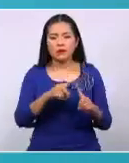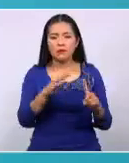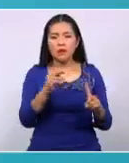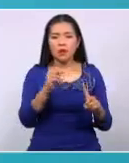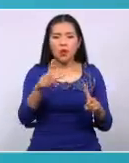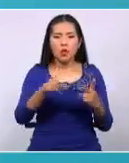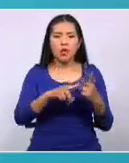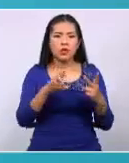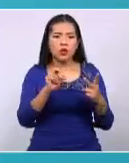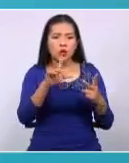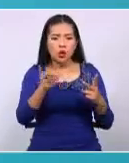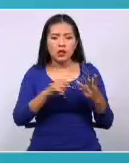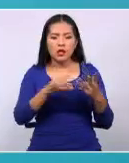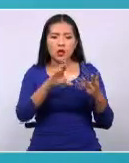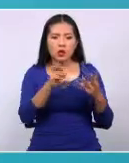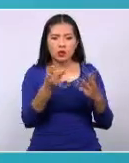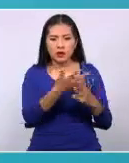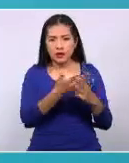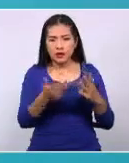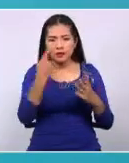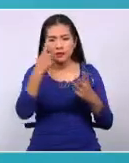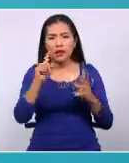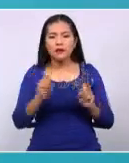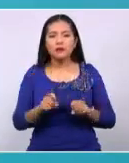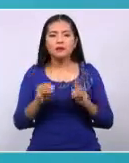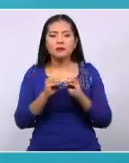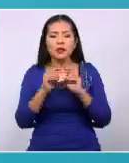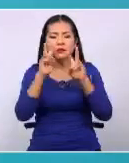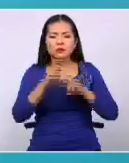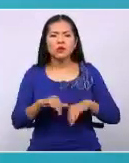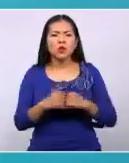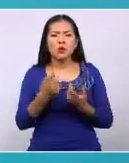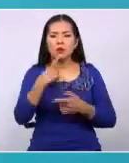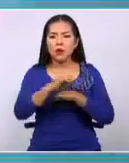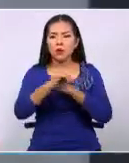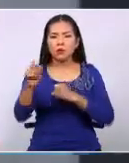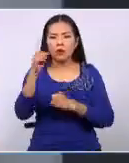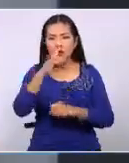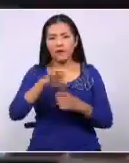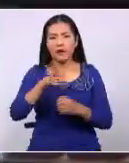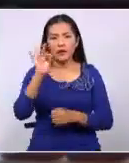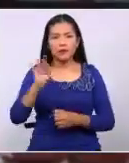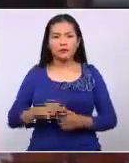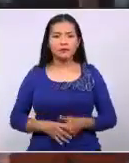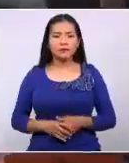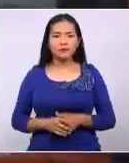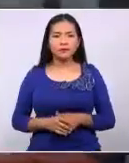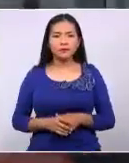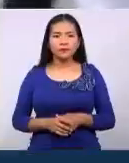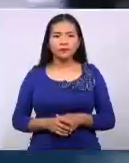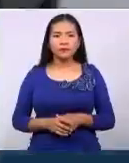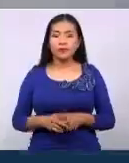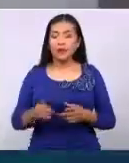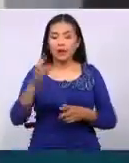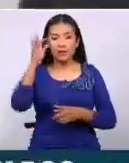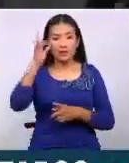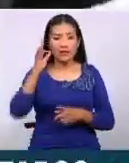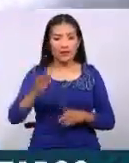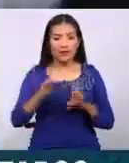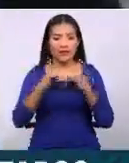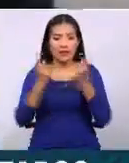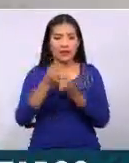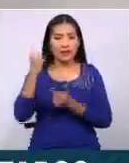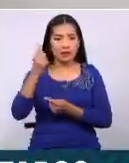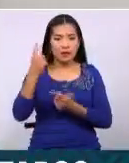el roly aguilera y recostada dentro del caso publicidad fantasma el fiscal departamental confirmó